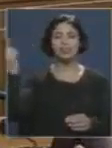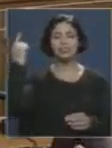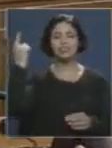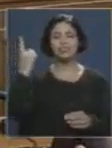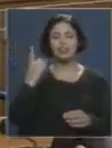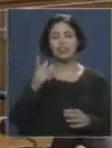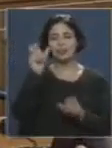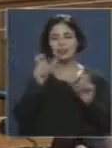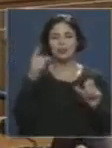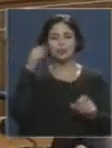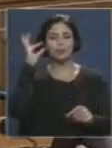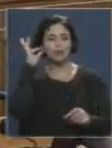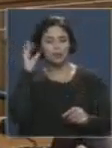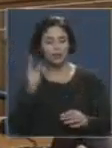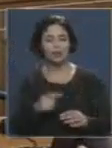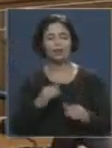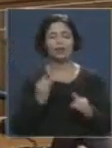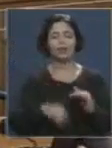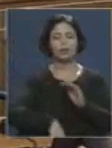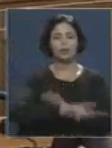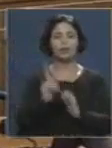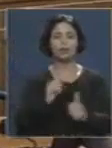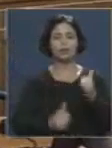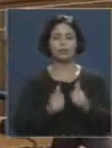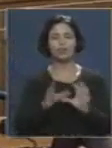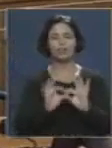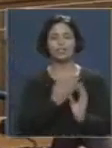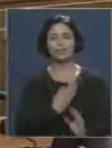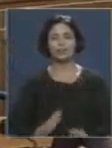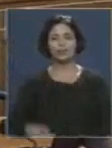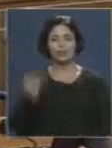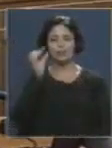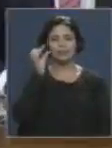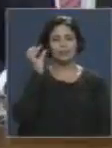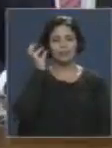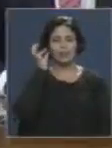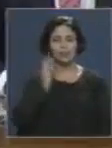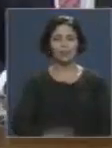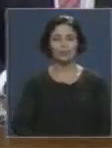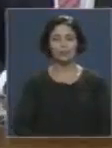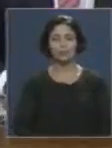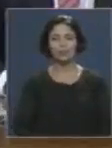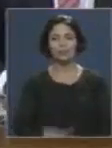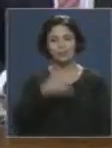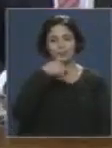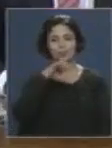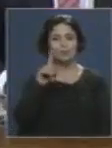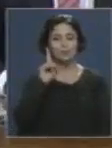Futbolista Amateur. Gracias, Presidenta. Muchas gracias, diputado. A continuación tiene la palabra el